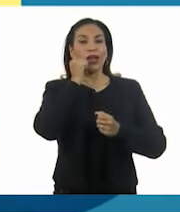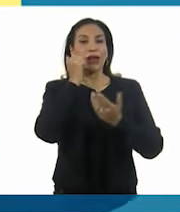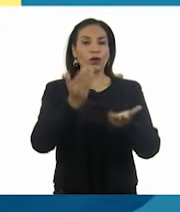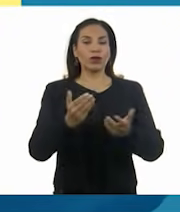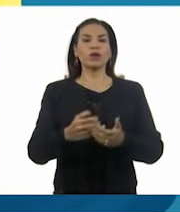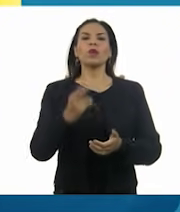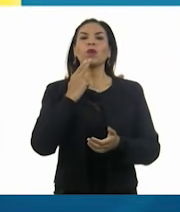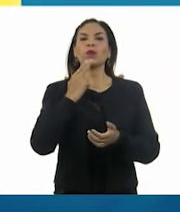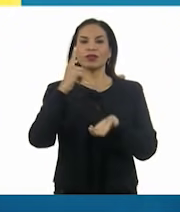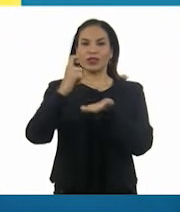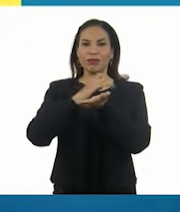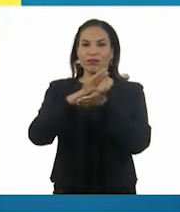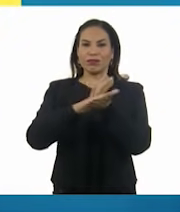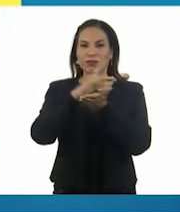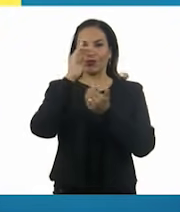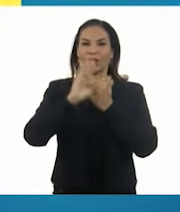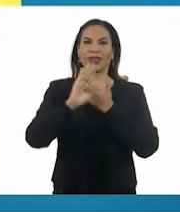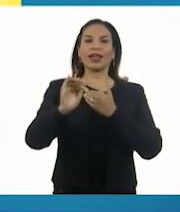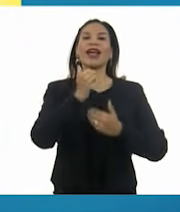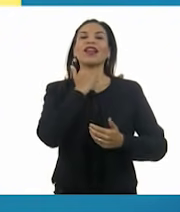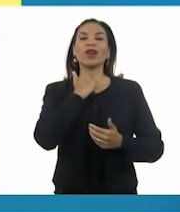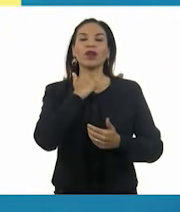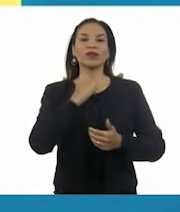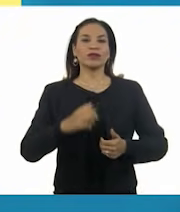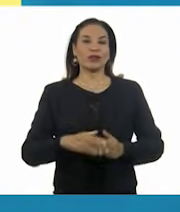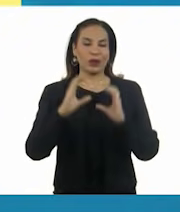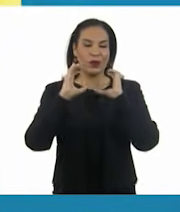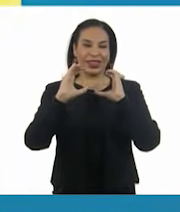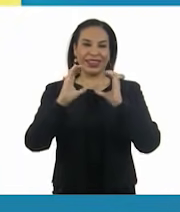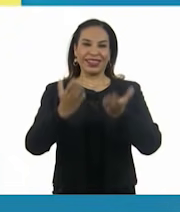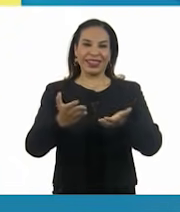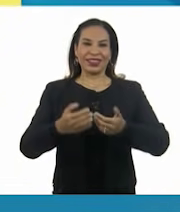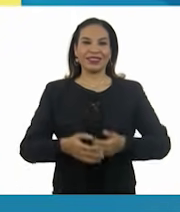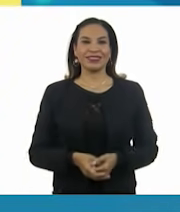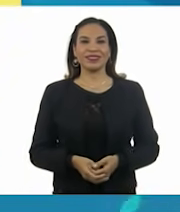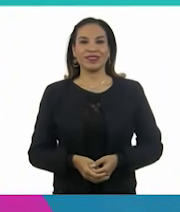jabón, usa desinfectantes a base de alcohol. ¡Cuídate!